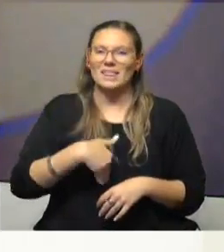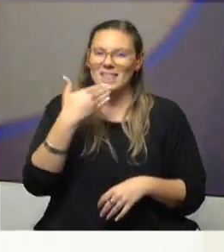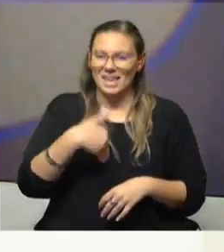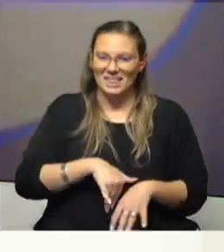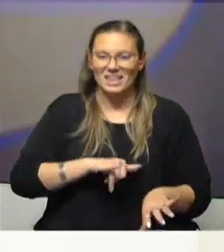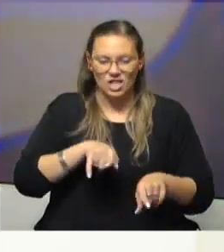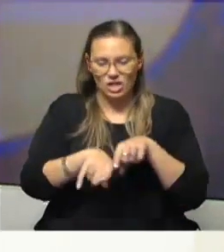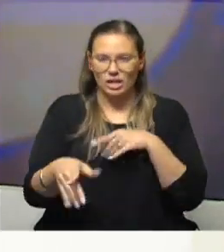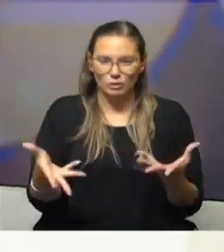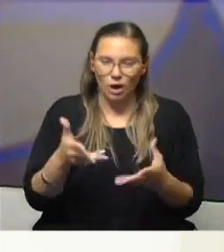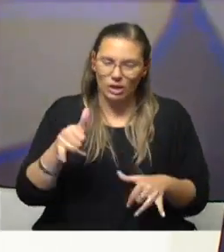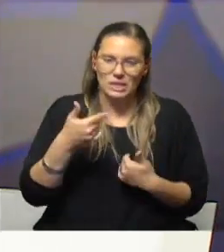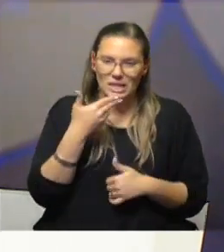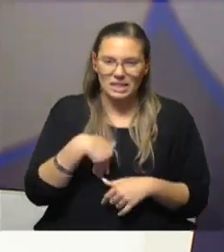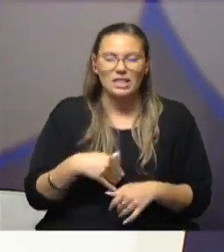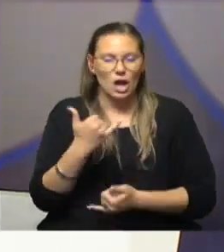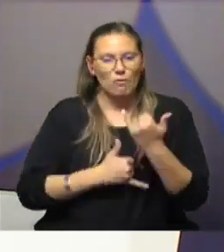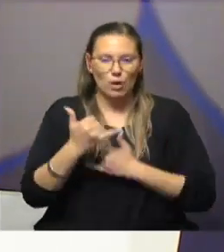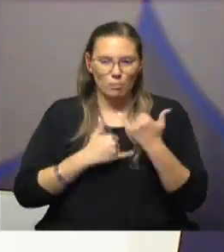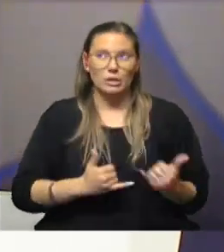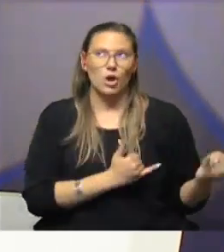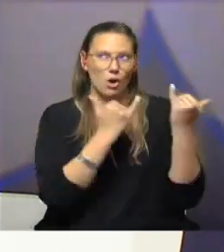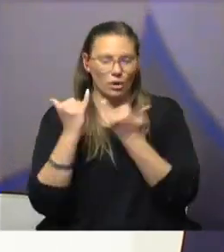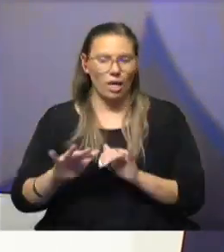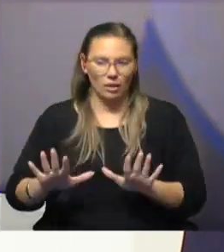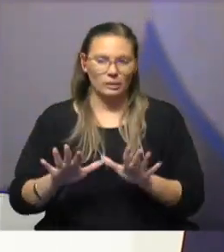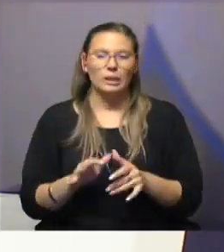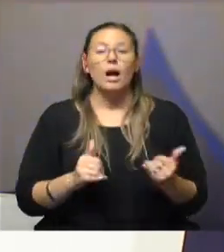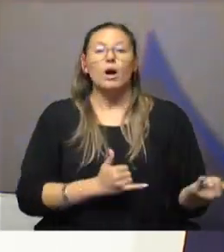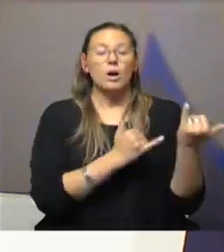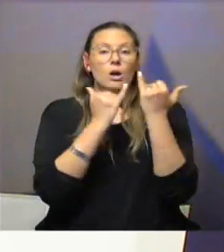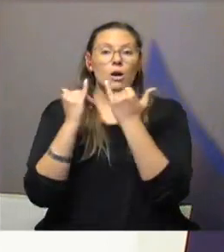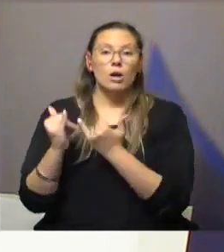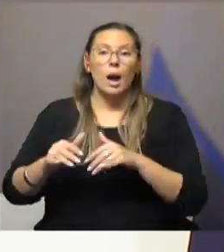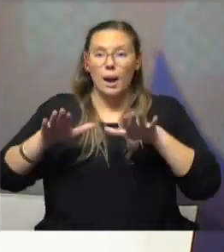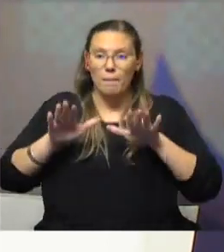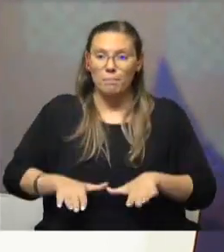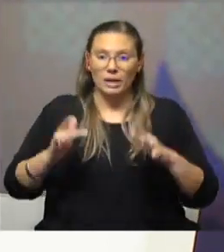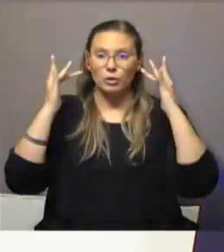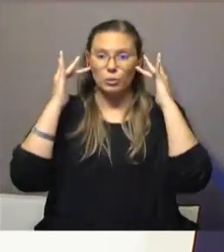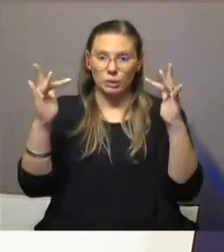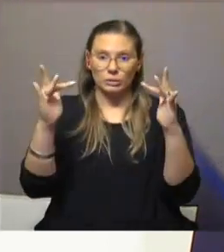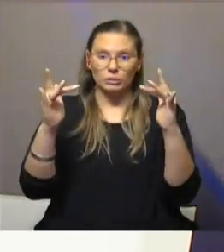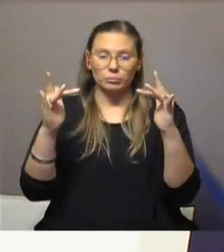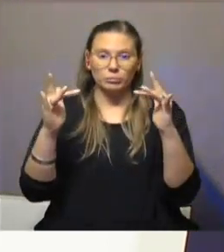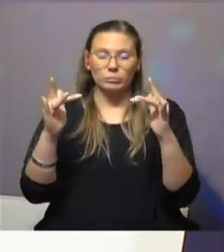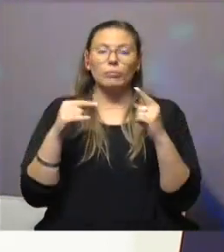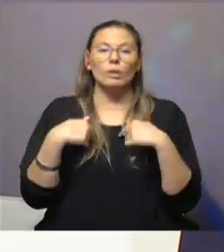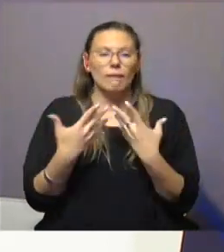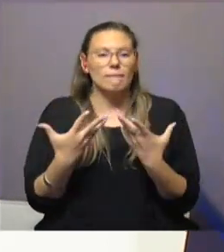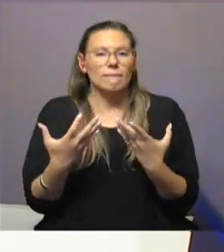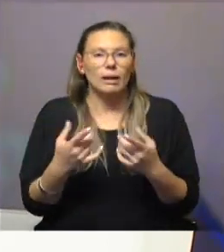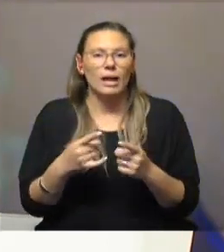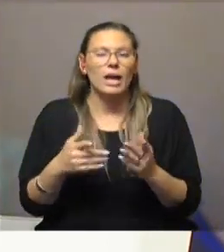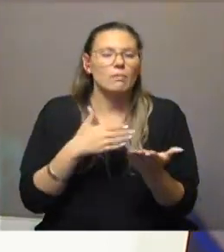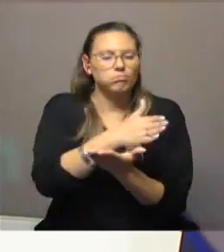Voy justamente a la información de la jornada. Jornada que transcurre con paros en la educación. Sí. Uno se ve tentado a decir en todas